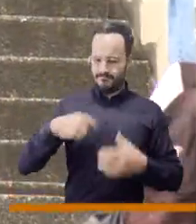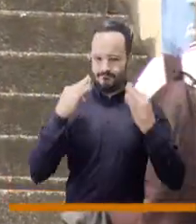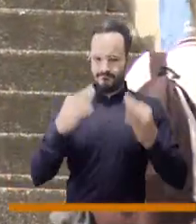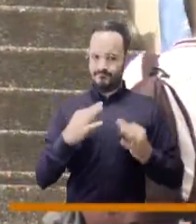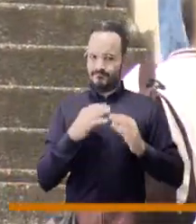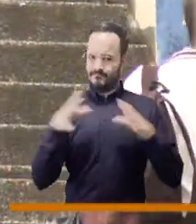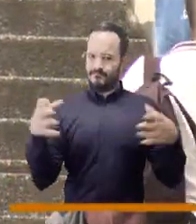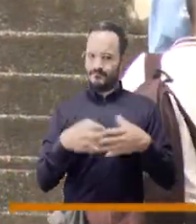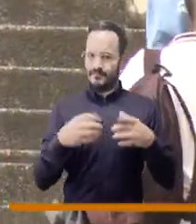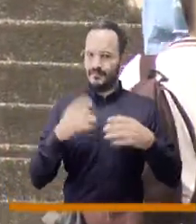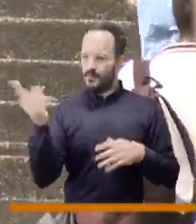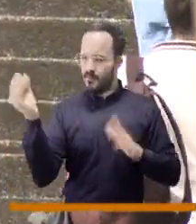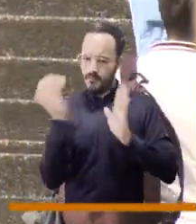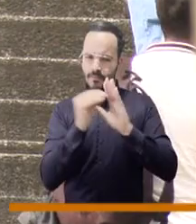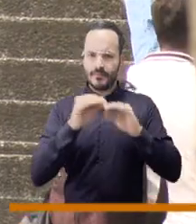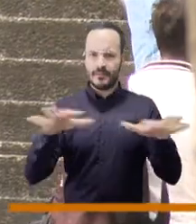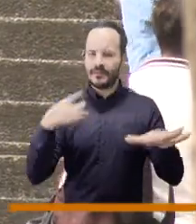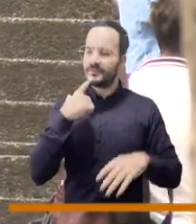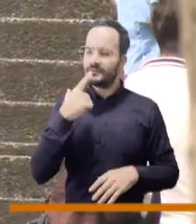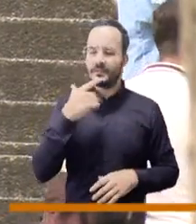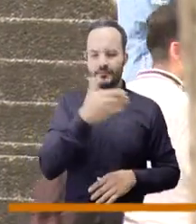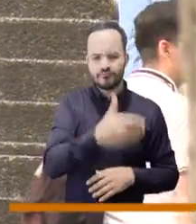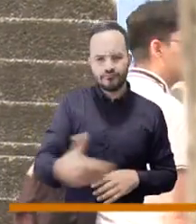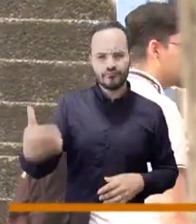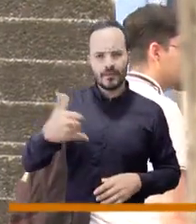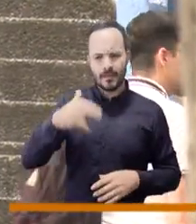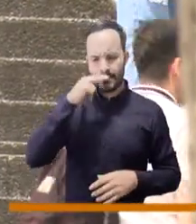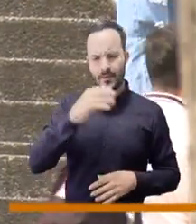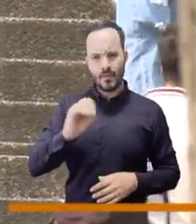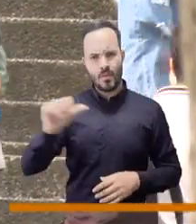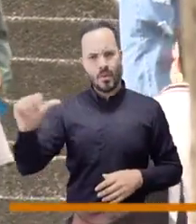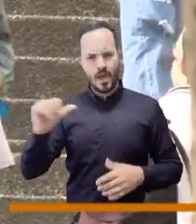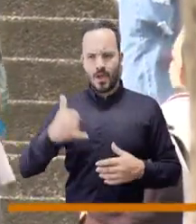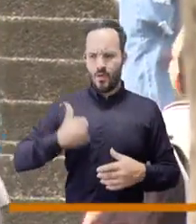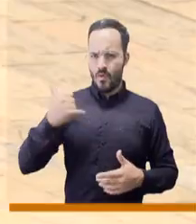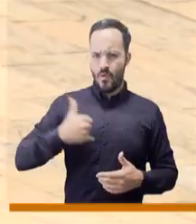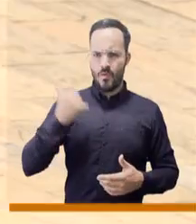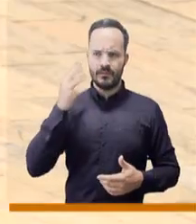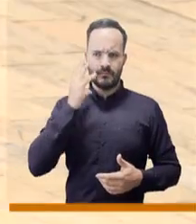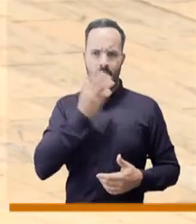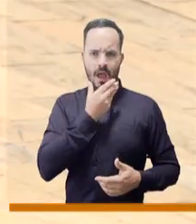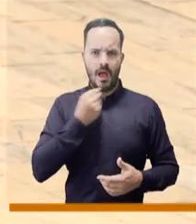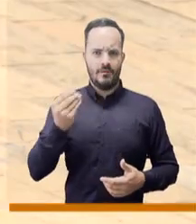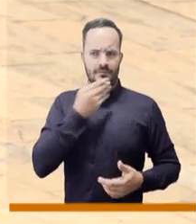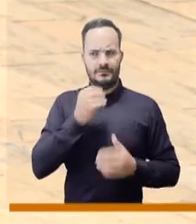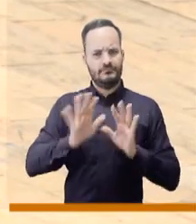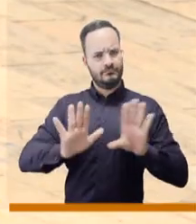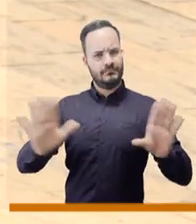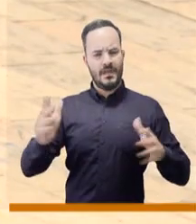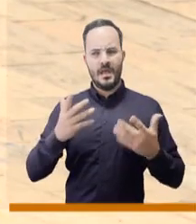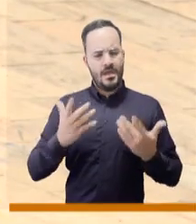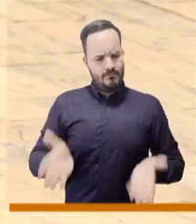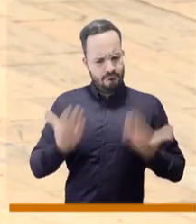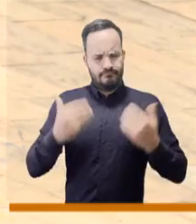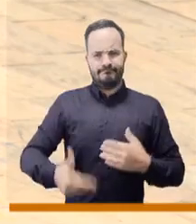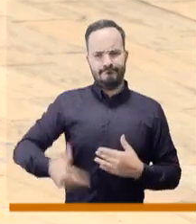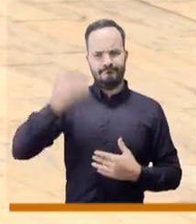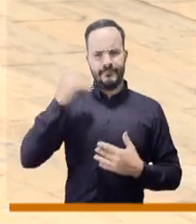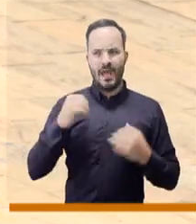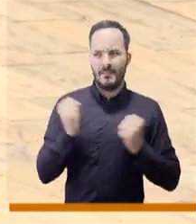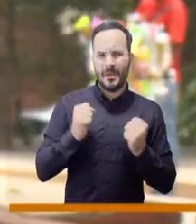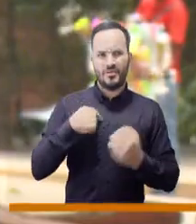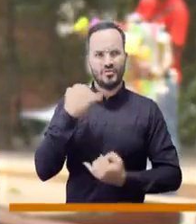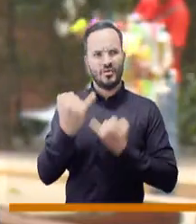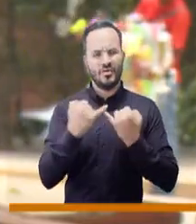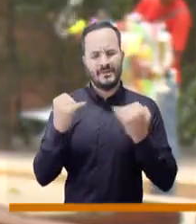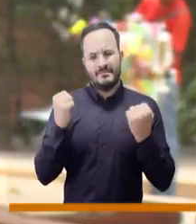estamos listas para una ciudad en la que cada niño, niña y adolescente pueda crecer sin miedo a ser quien decida